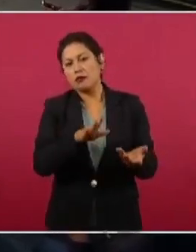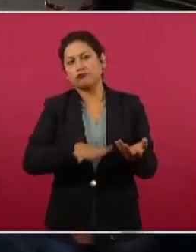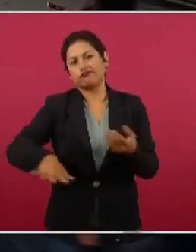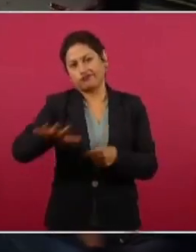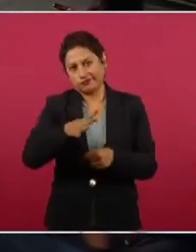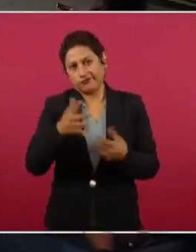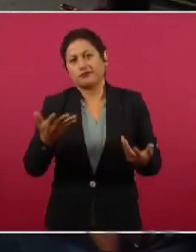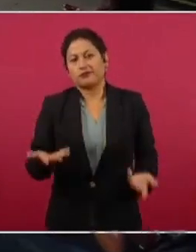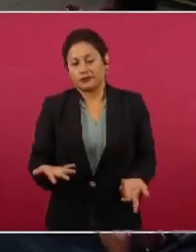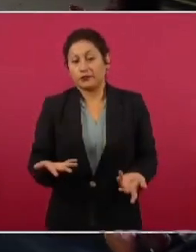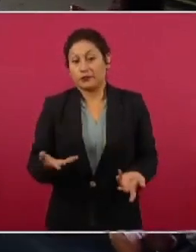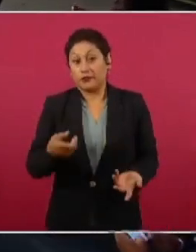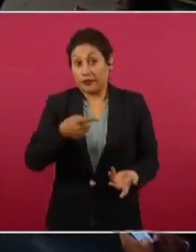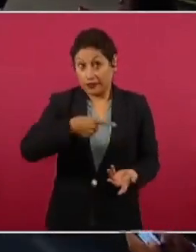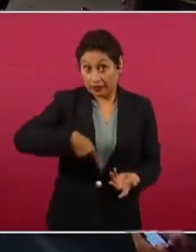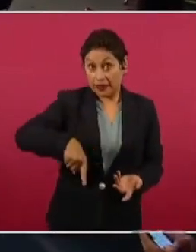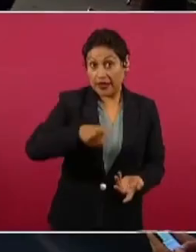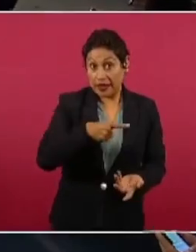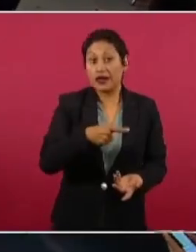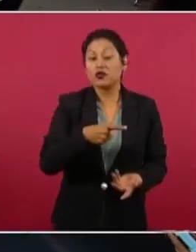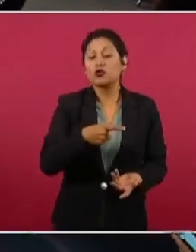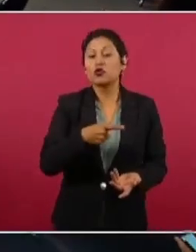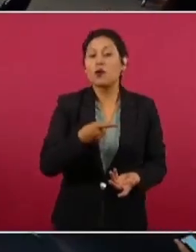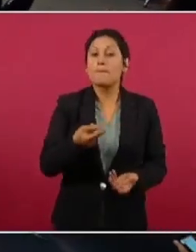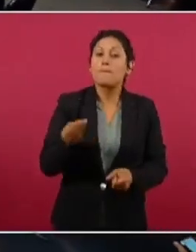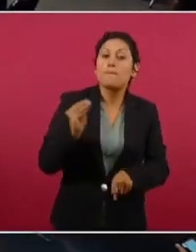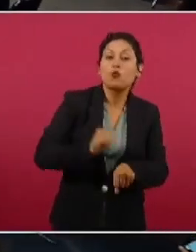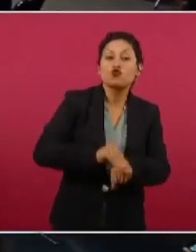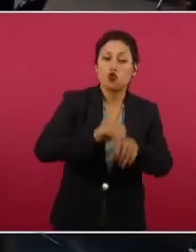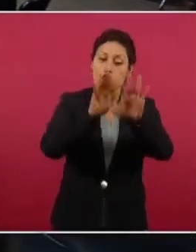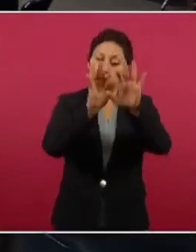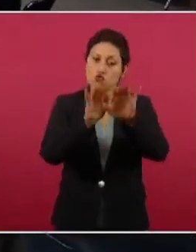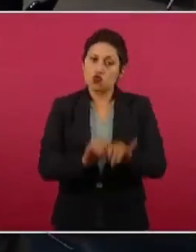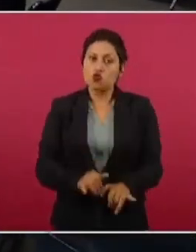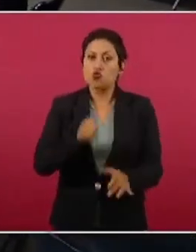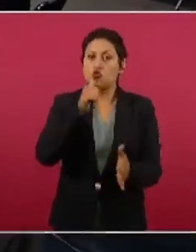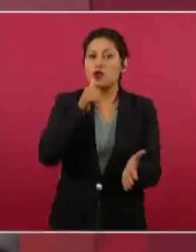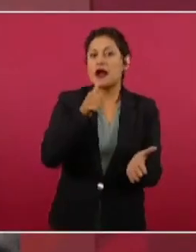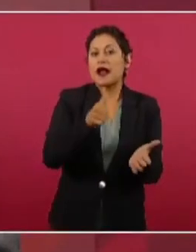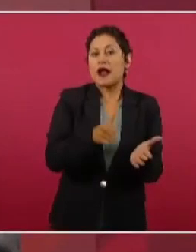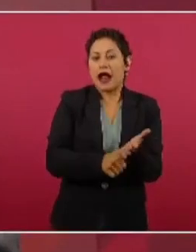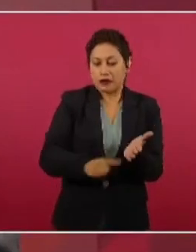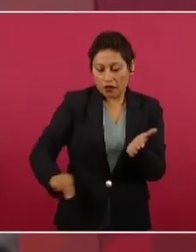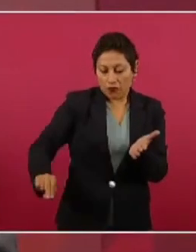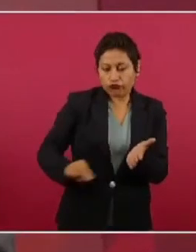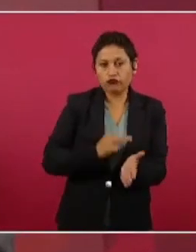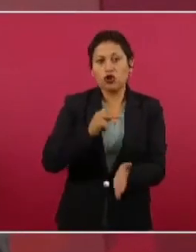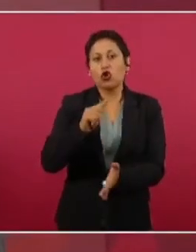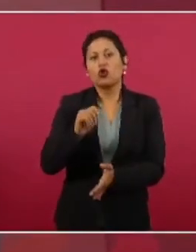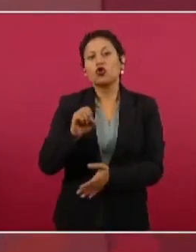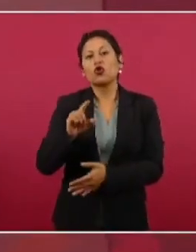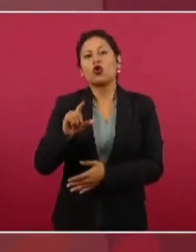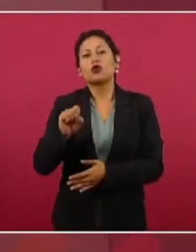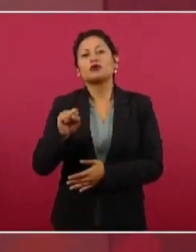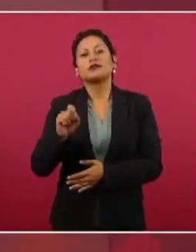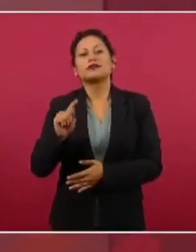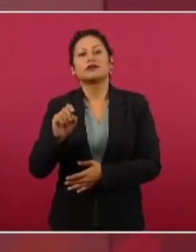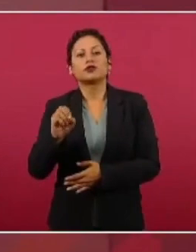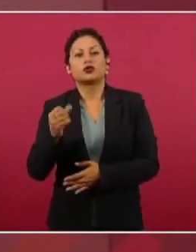falsificar una carta de Tolstoy que supuestamente le envió a Porfirio